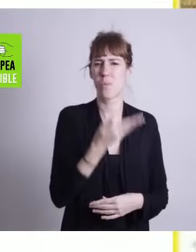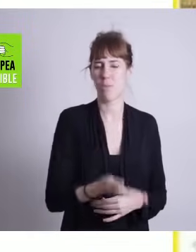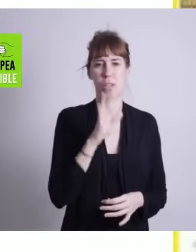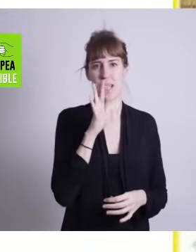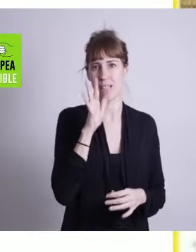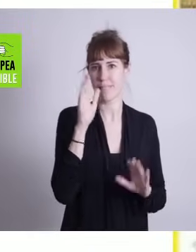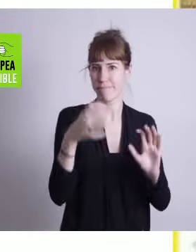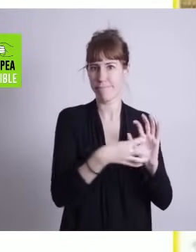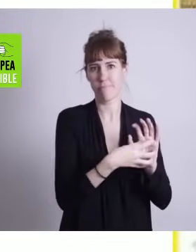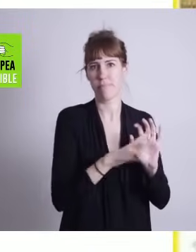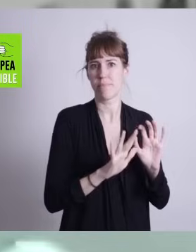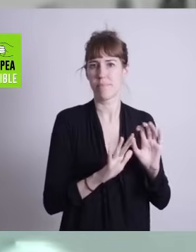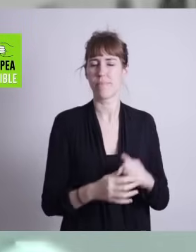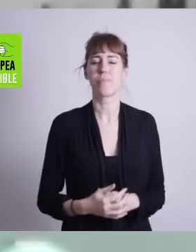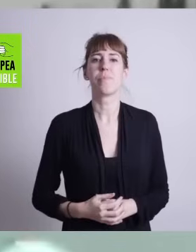Bien,